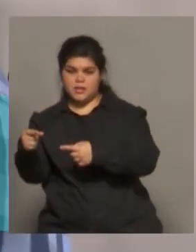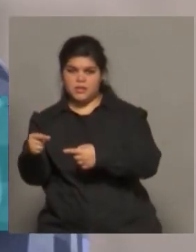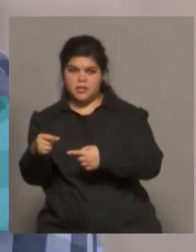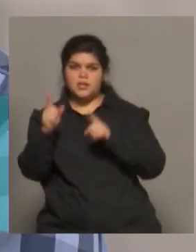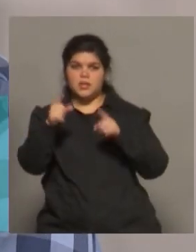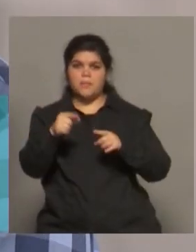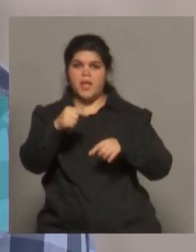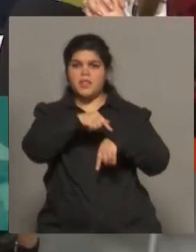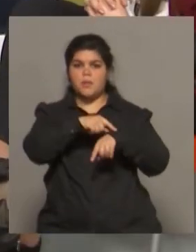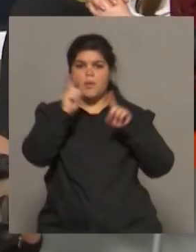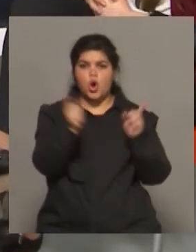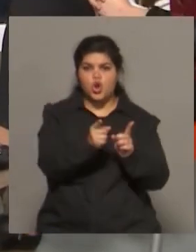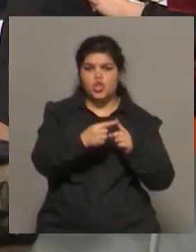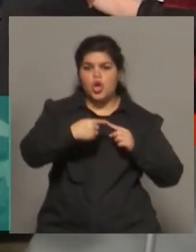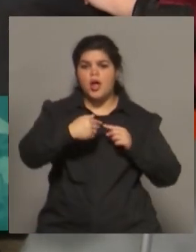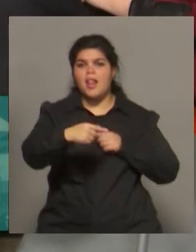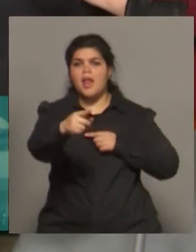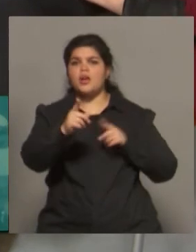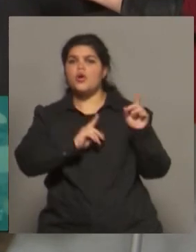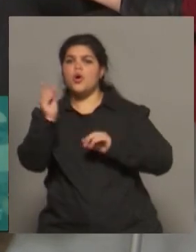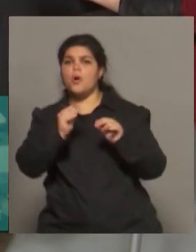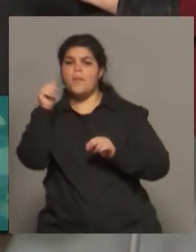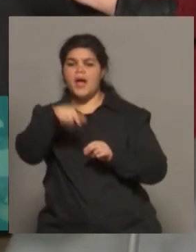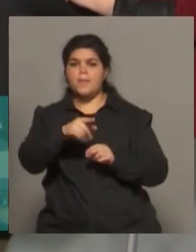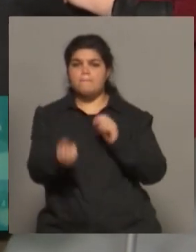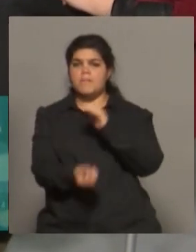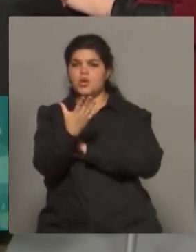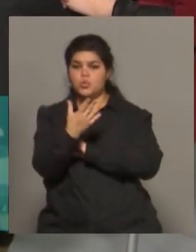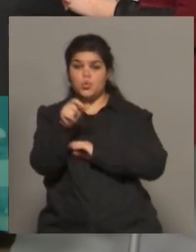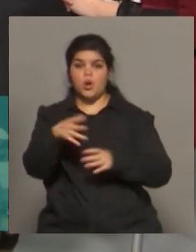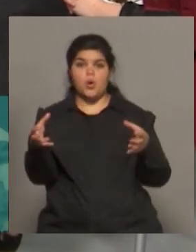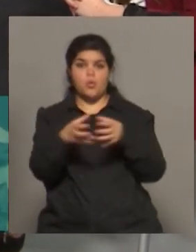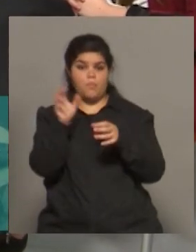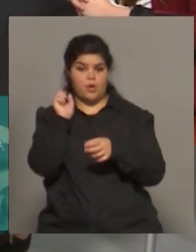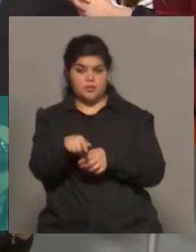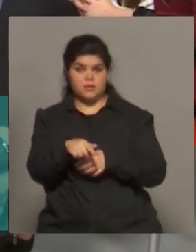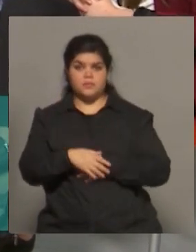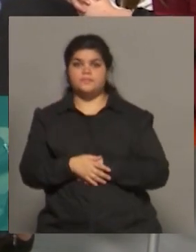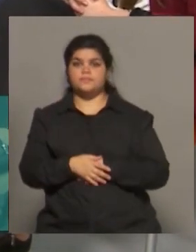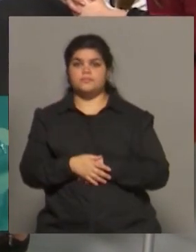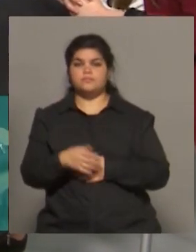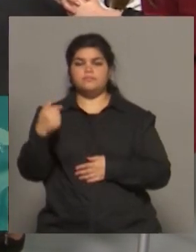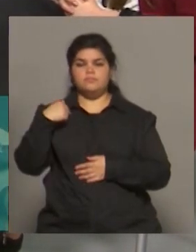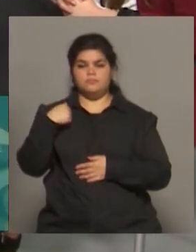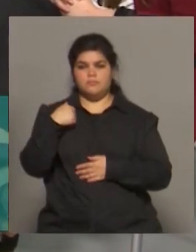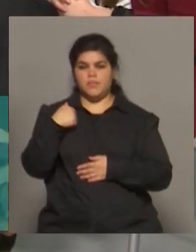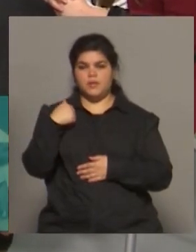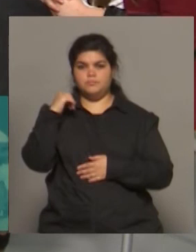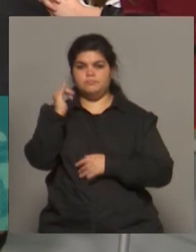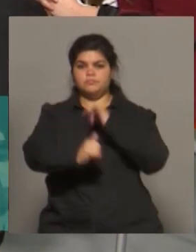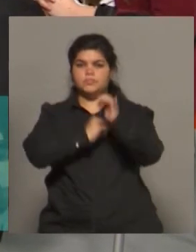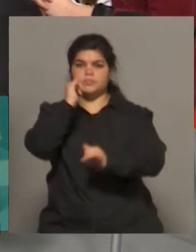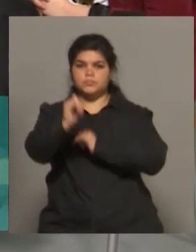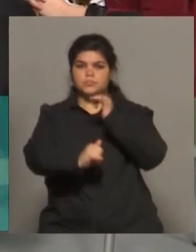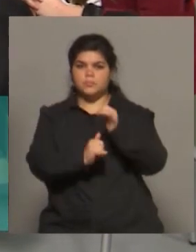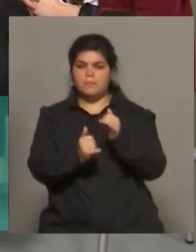y largoplacista en cuanto a lo que debería ser el Mercosur como tal bloque. Por ahí lo que yo veo en un corto plazo, lo que tiene que saber el